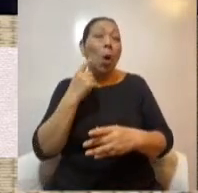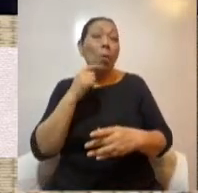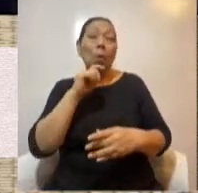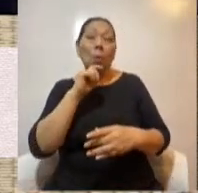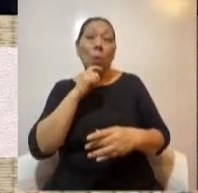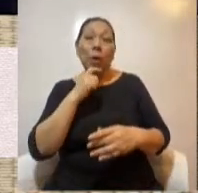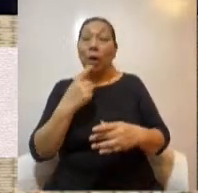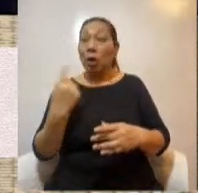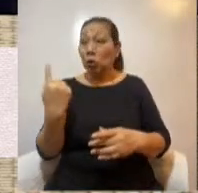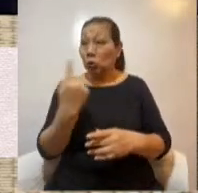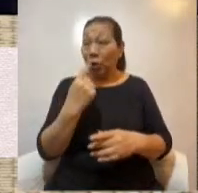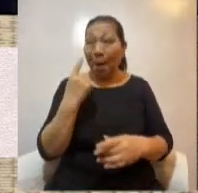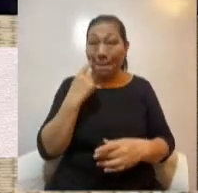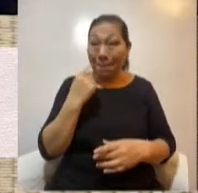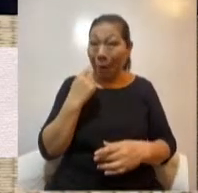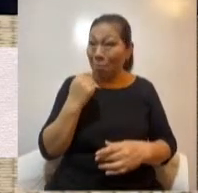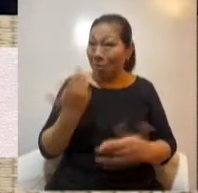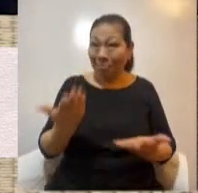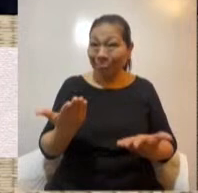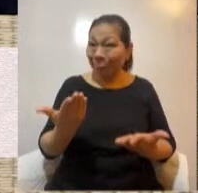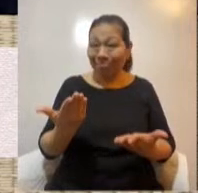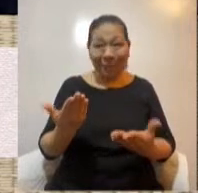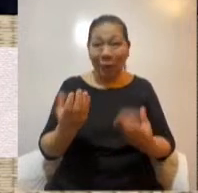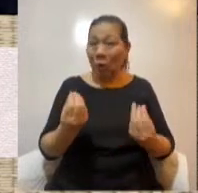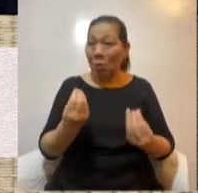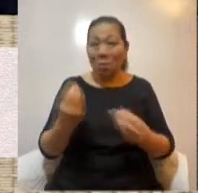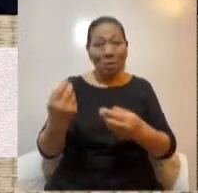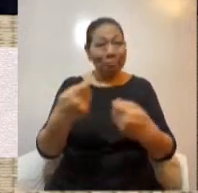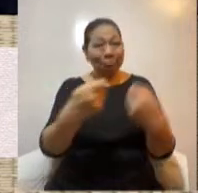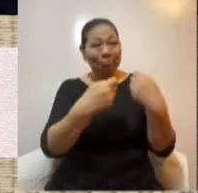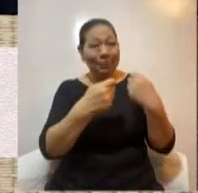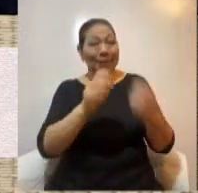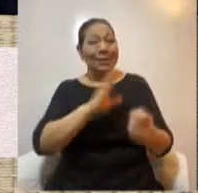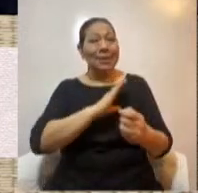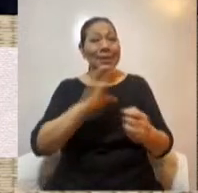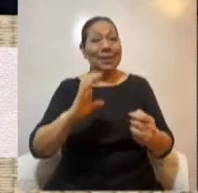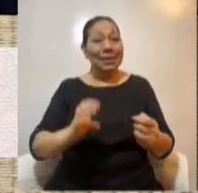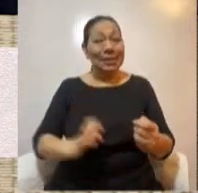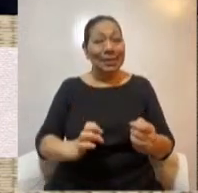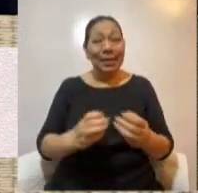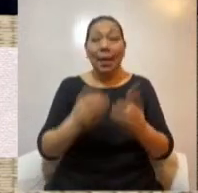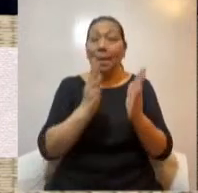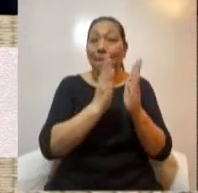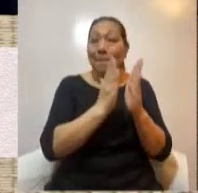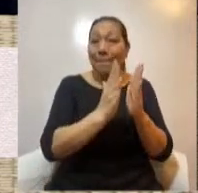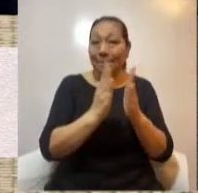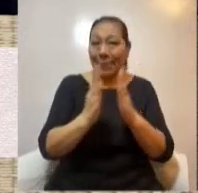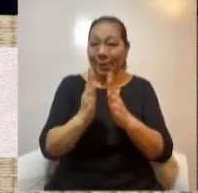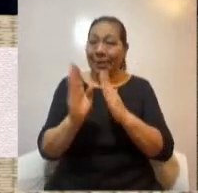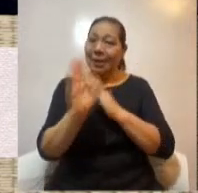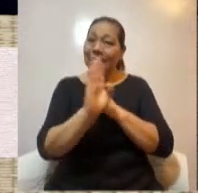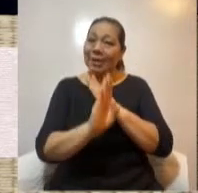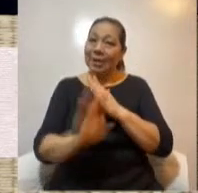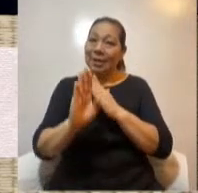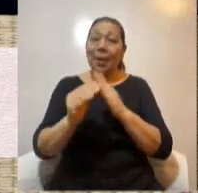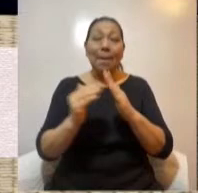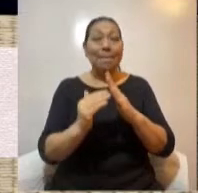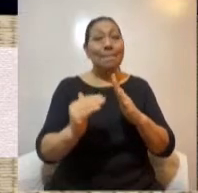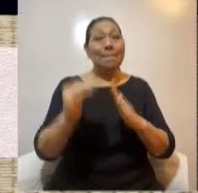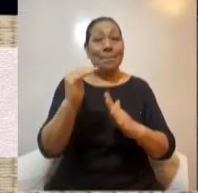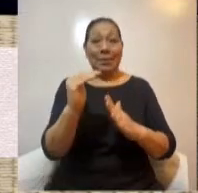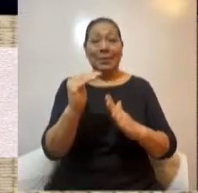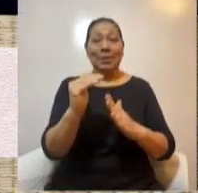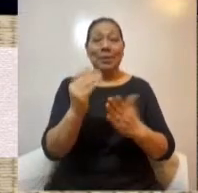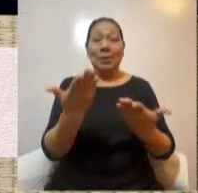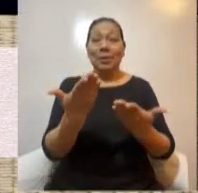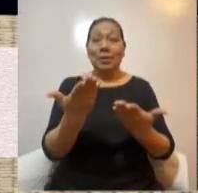sexo, esto es, solo para hombres, no es conforme con la obligación estatal de establecer medidas que garanticen la